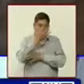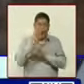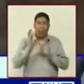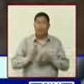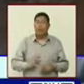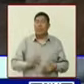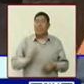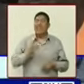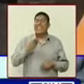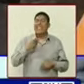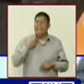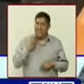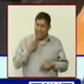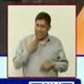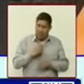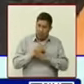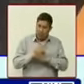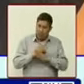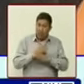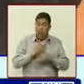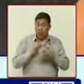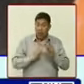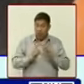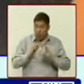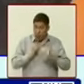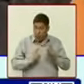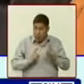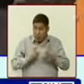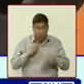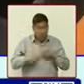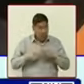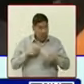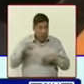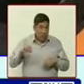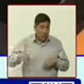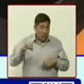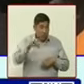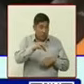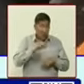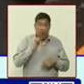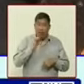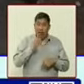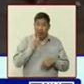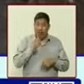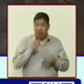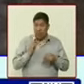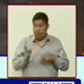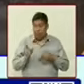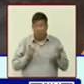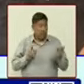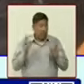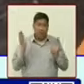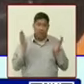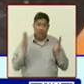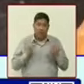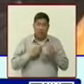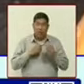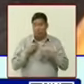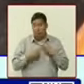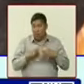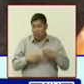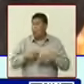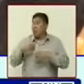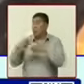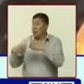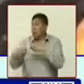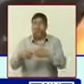consulta, ¿se prevé contención de algunas otras zonas que están en riesgo también para no estar todos los días en un lugar diferente? Pareciera que estamos detrás del problema en